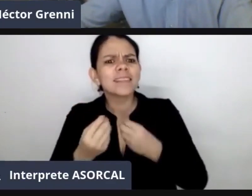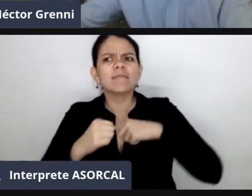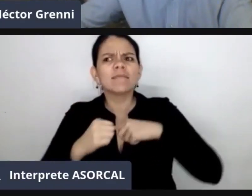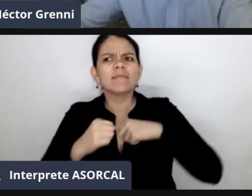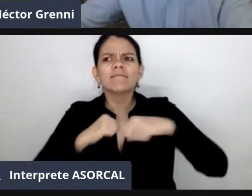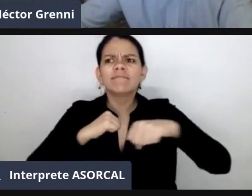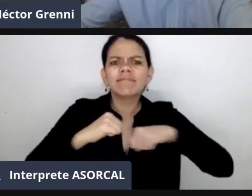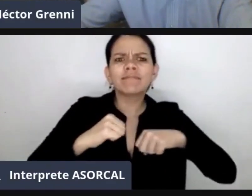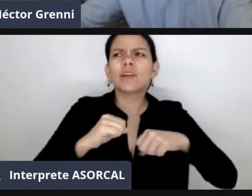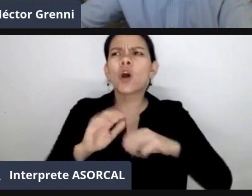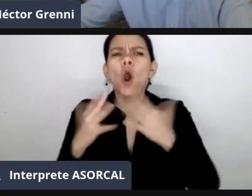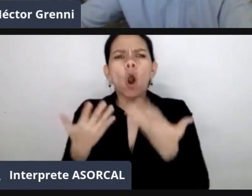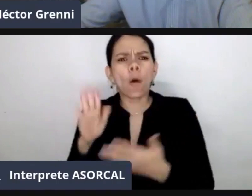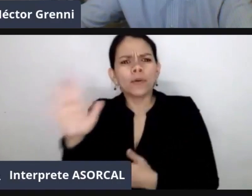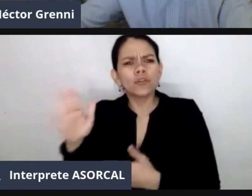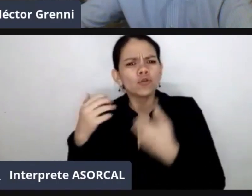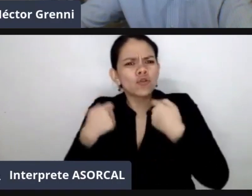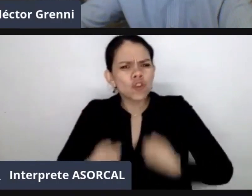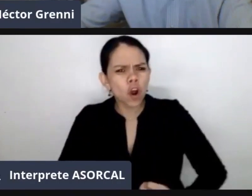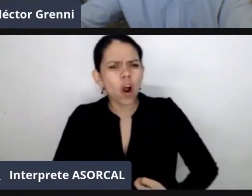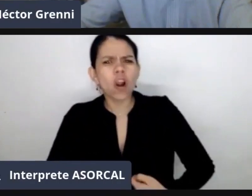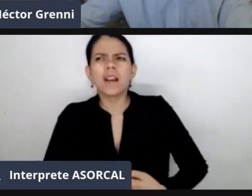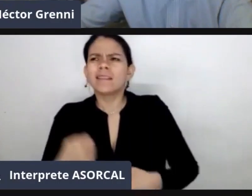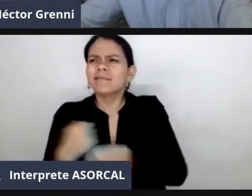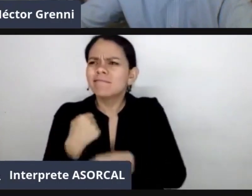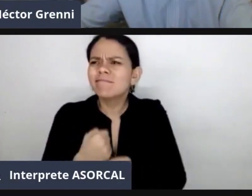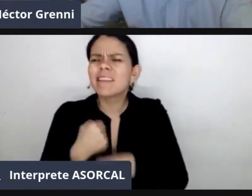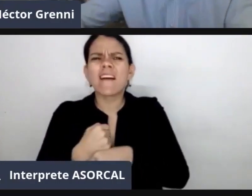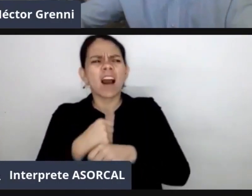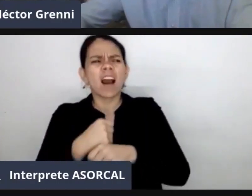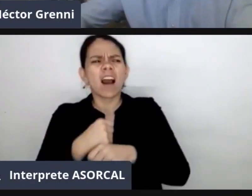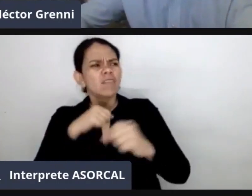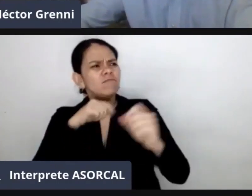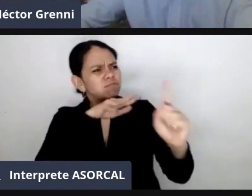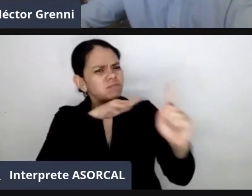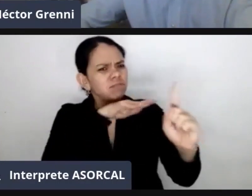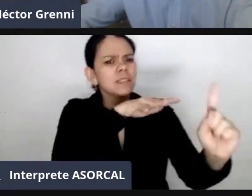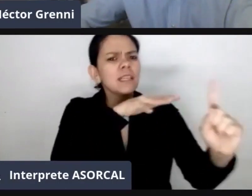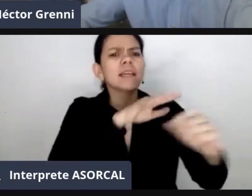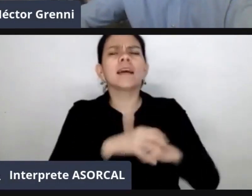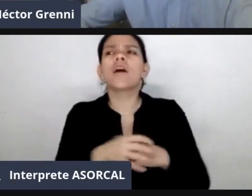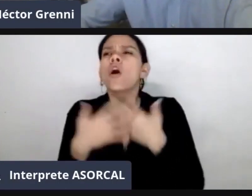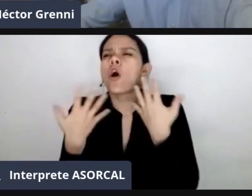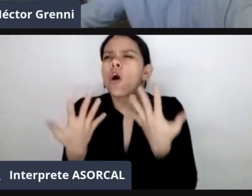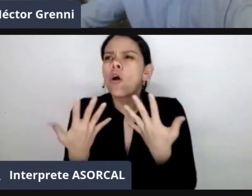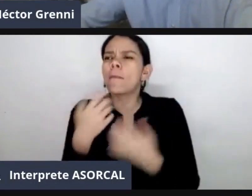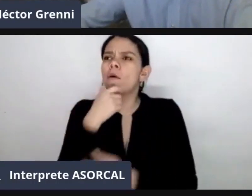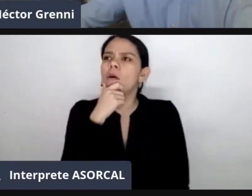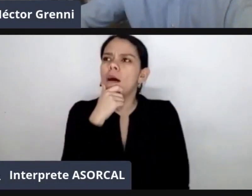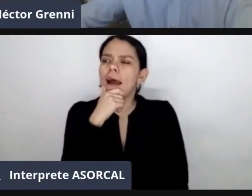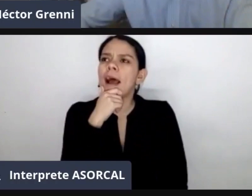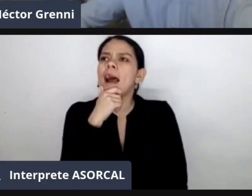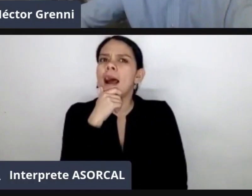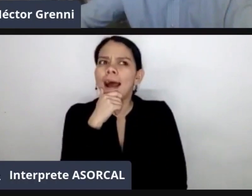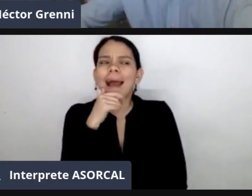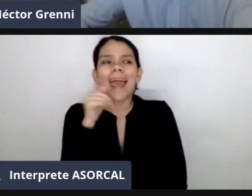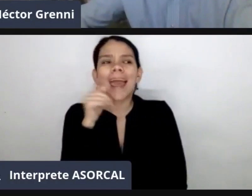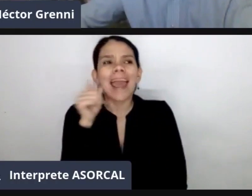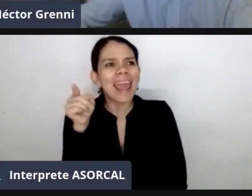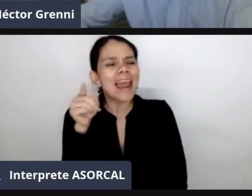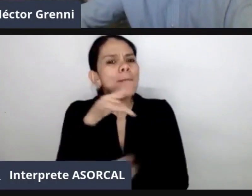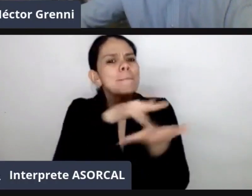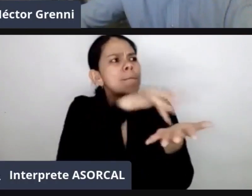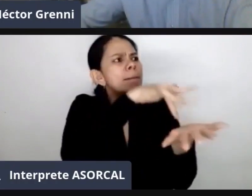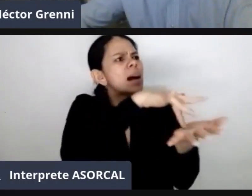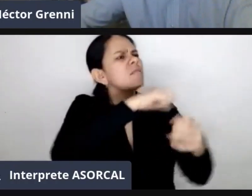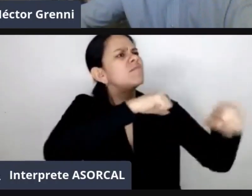la Iglesia Católica en el conflicto. Aquí muchas veces en Colombia, a mi juicio, se espera un poco ese pronunciamiento ante la